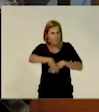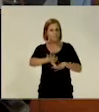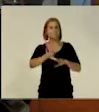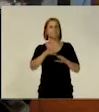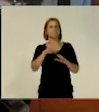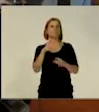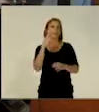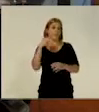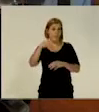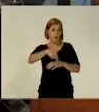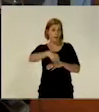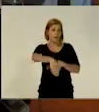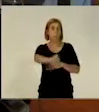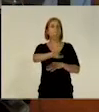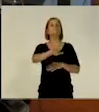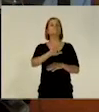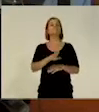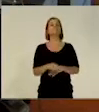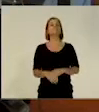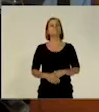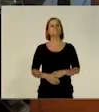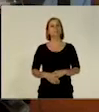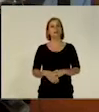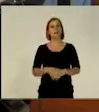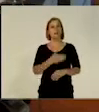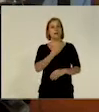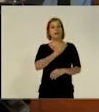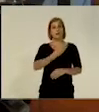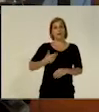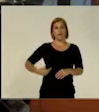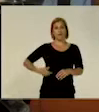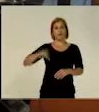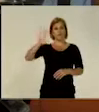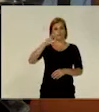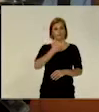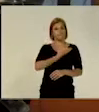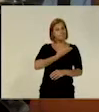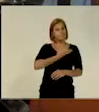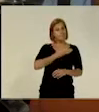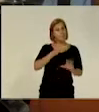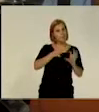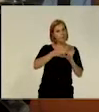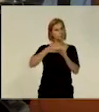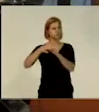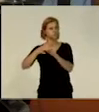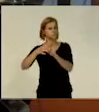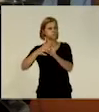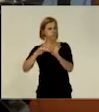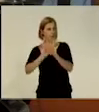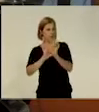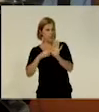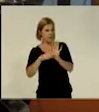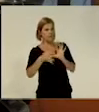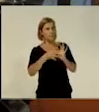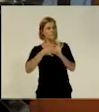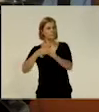semana pasada a hablar con los diputados provinciales de la Unión Cívica Radical y de Cambiemos. Es decir, la